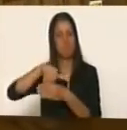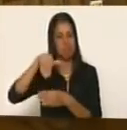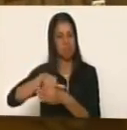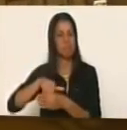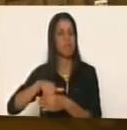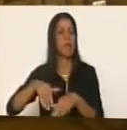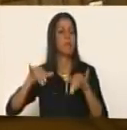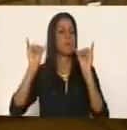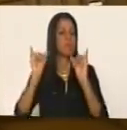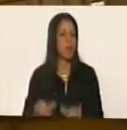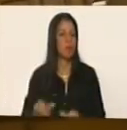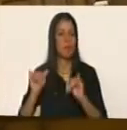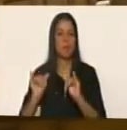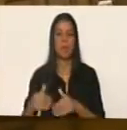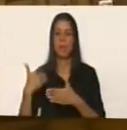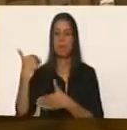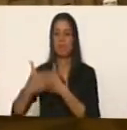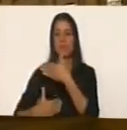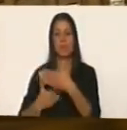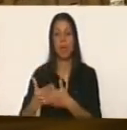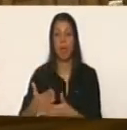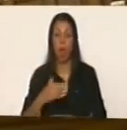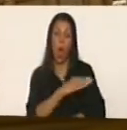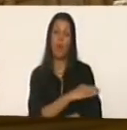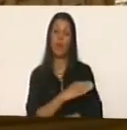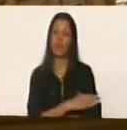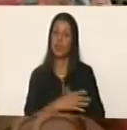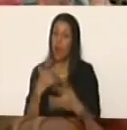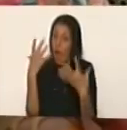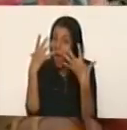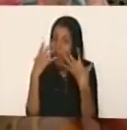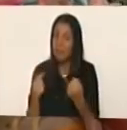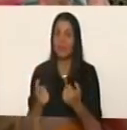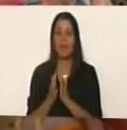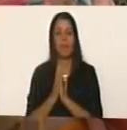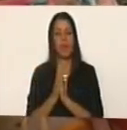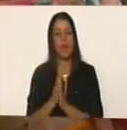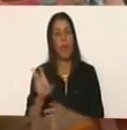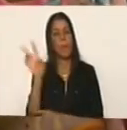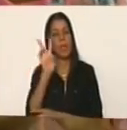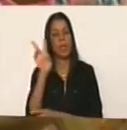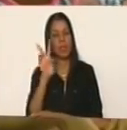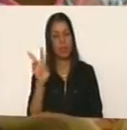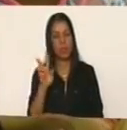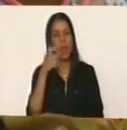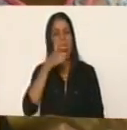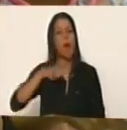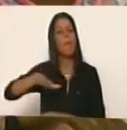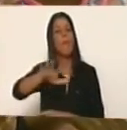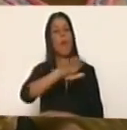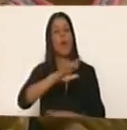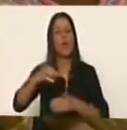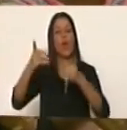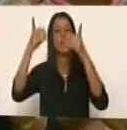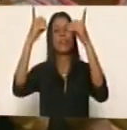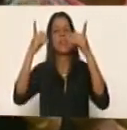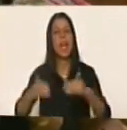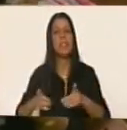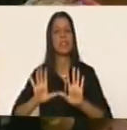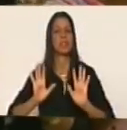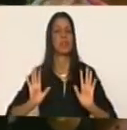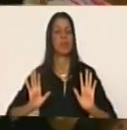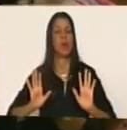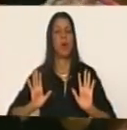sea necesario para que ellos entiendan que en Venezuela solamente manda nuestro pueblo y corresponde